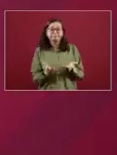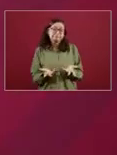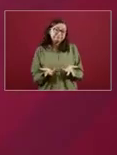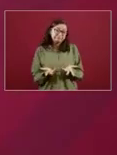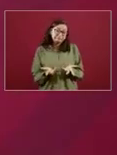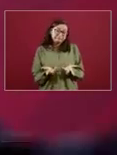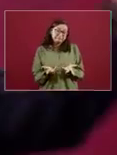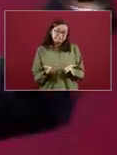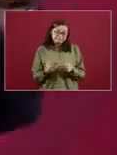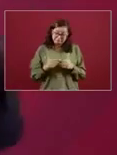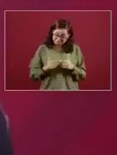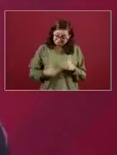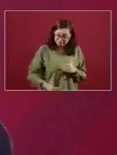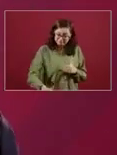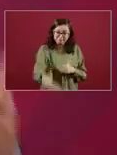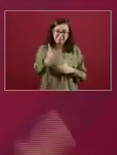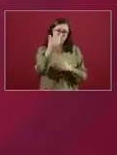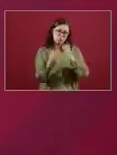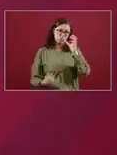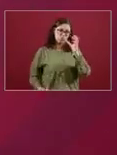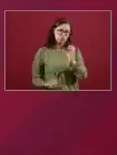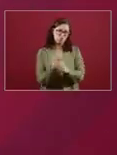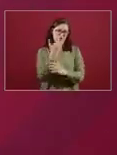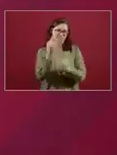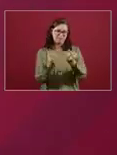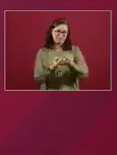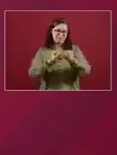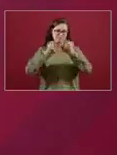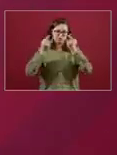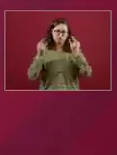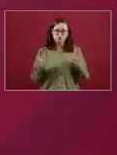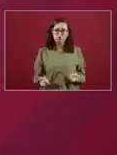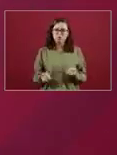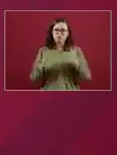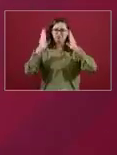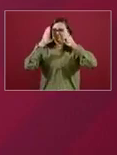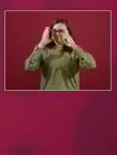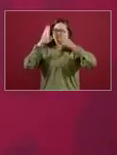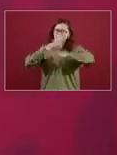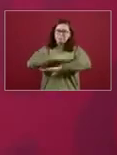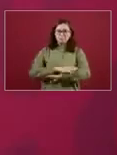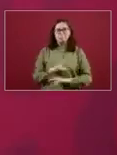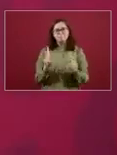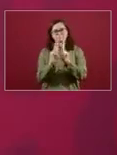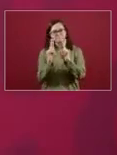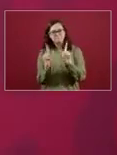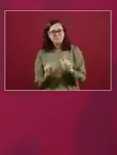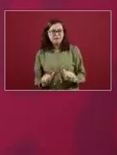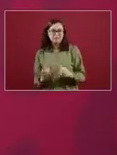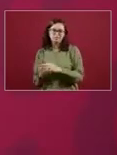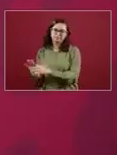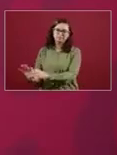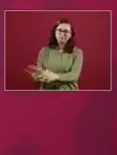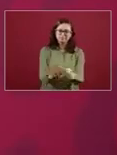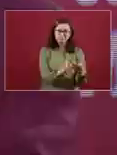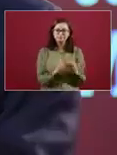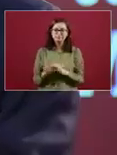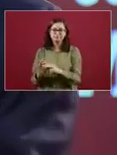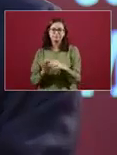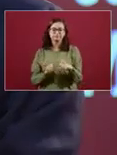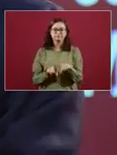y que a partir de ahí comencemos una etapa nueva de reconciliación, de hermandad.